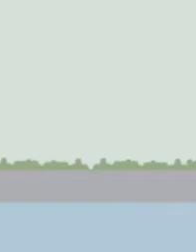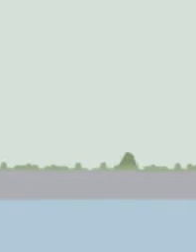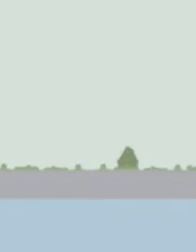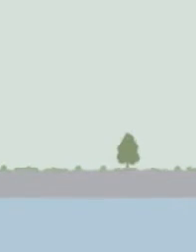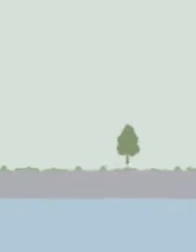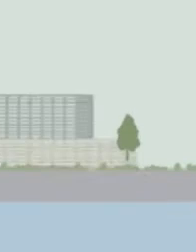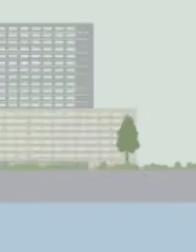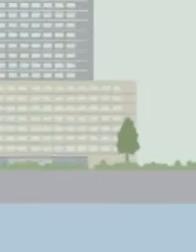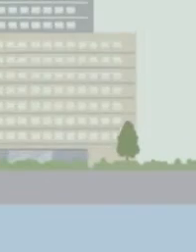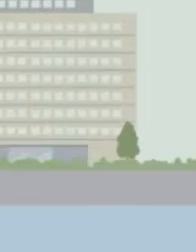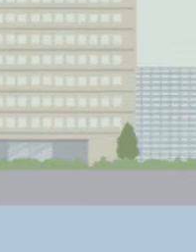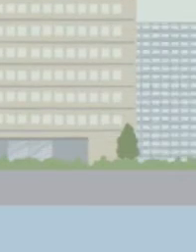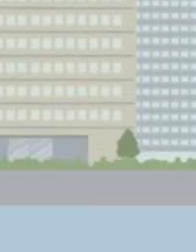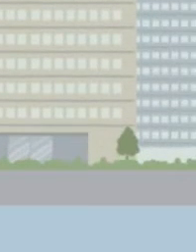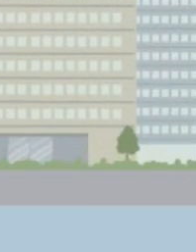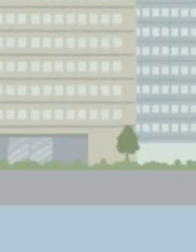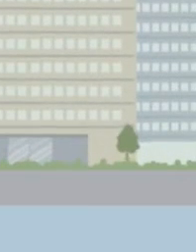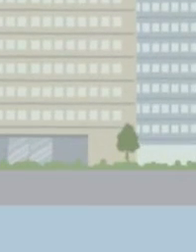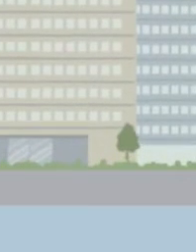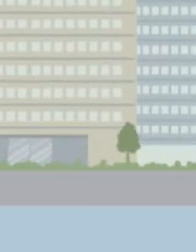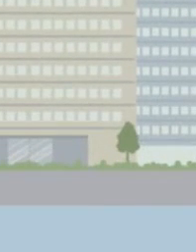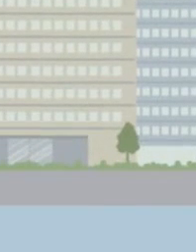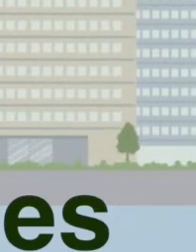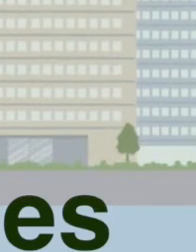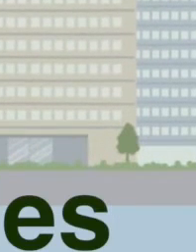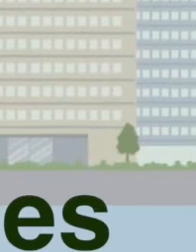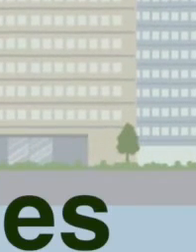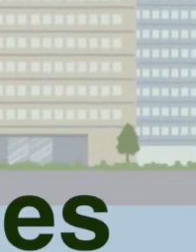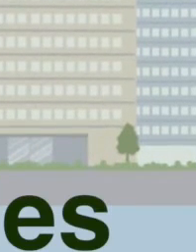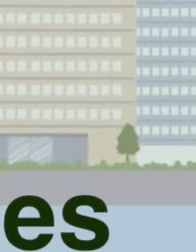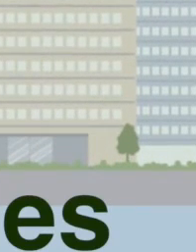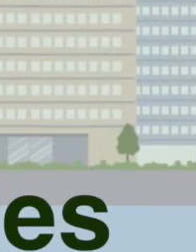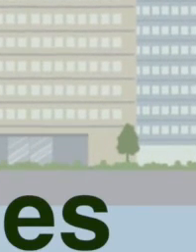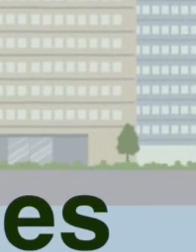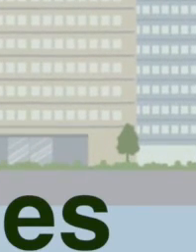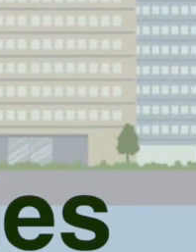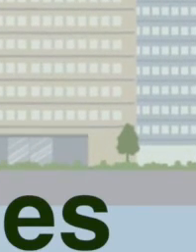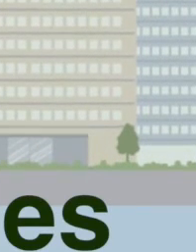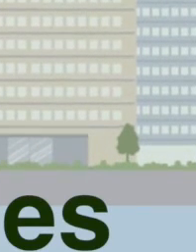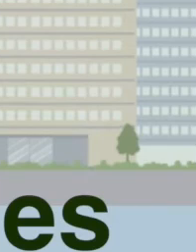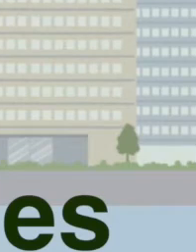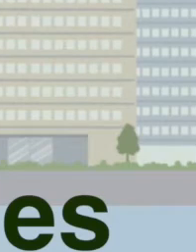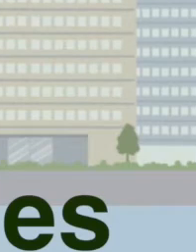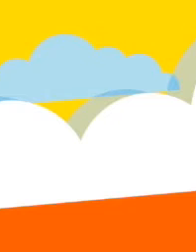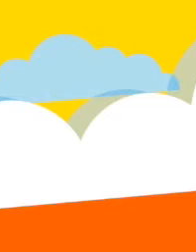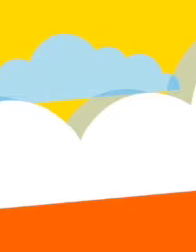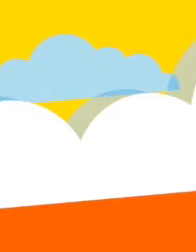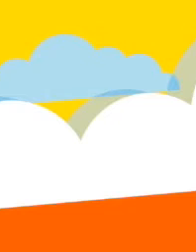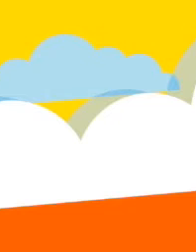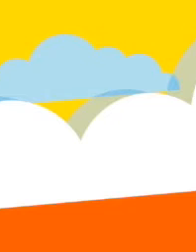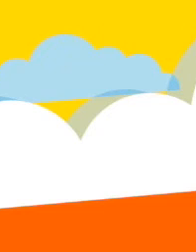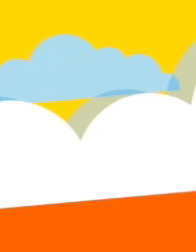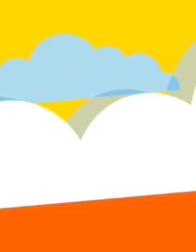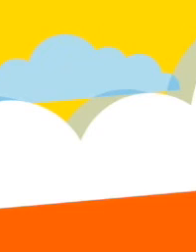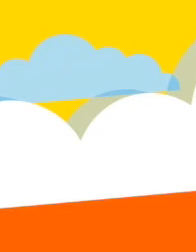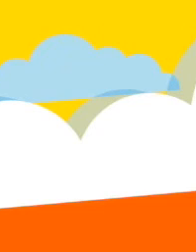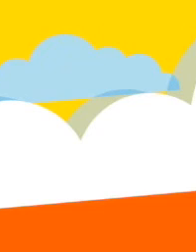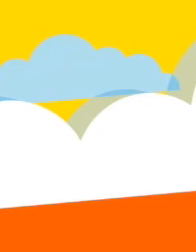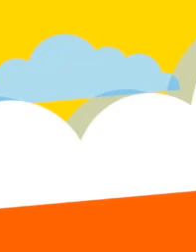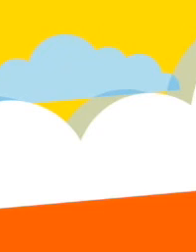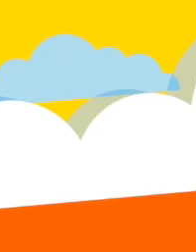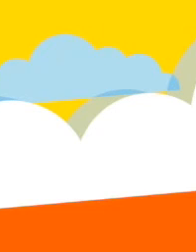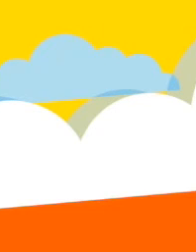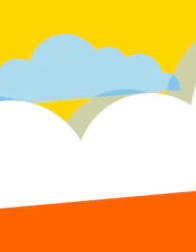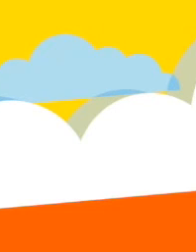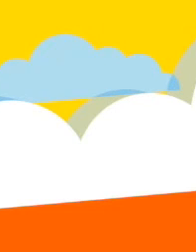el de una calle transitada o congestionada debe oscilar entre 90 y 110 decibeles. El despegue y aterrizaje de un